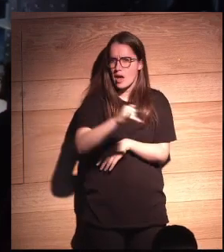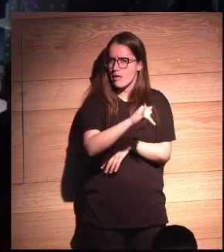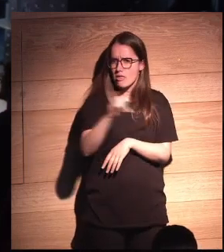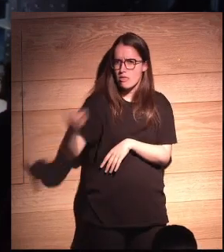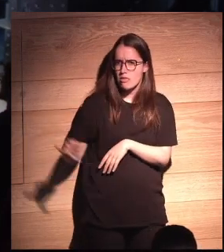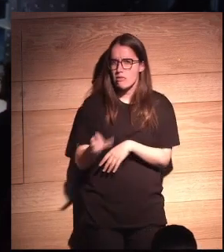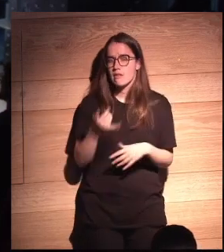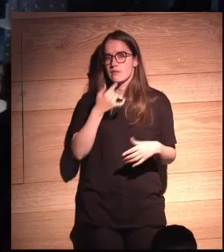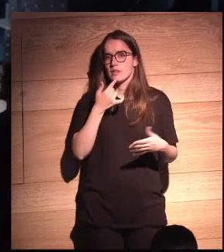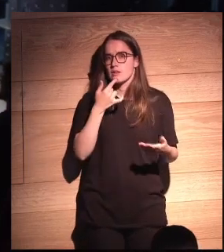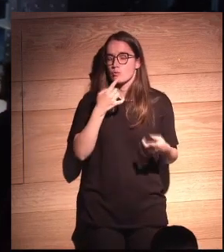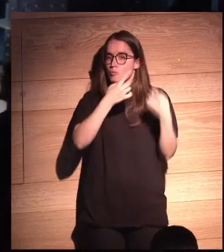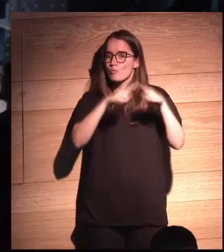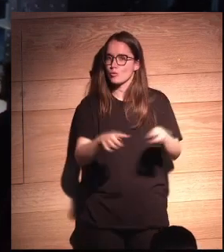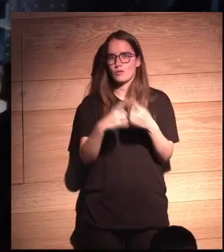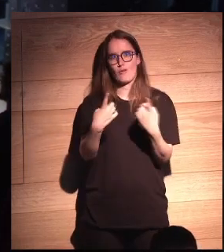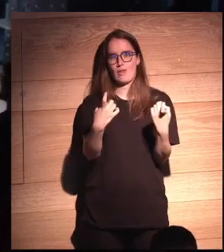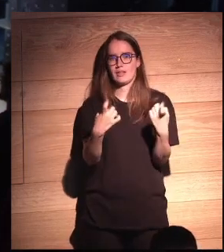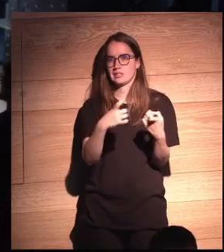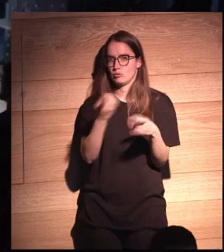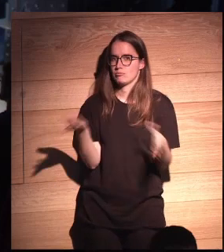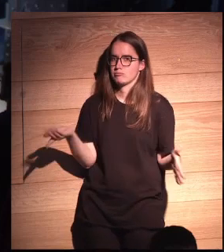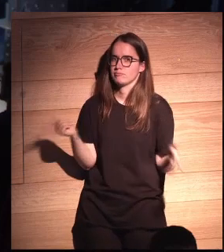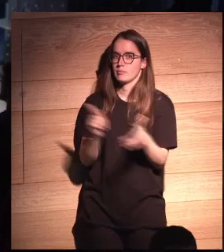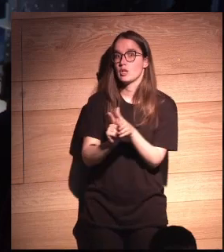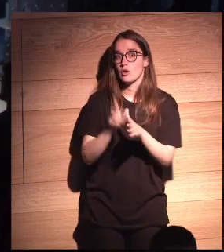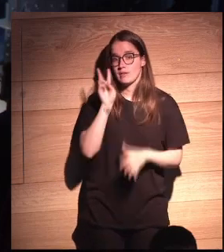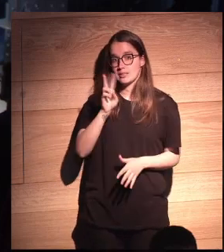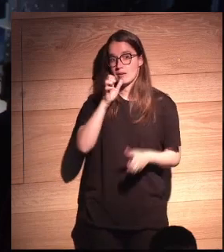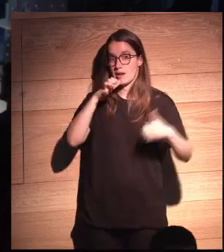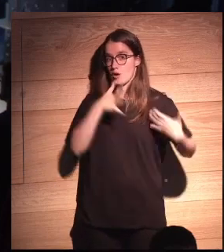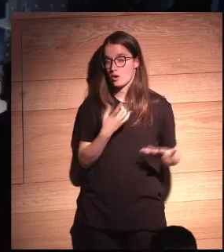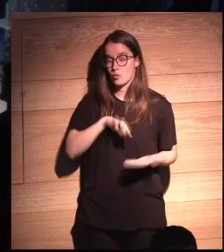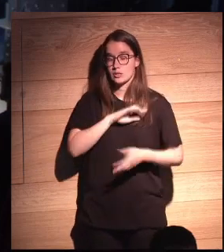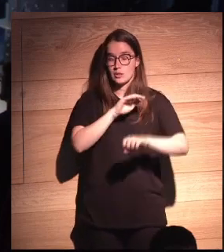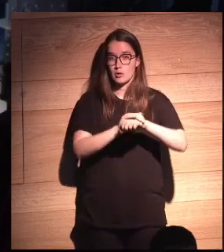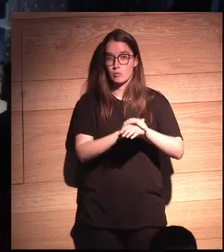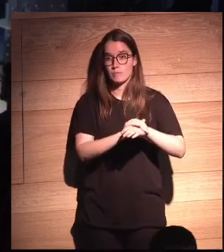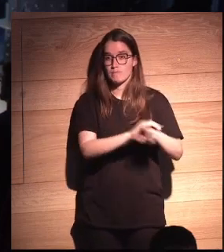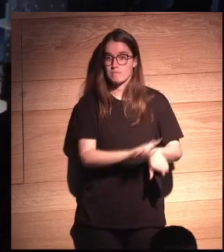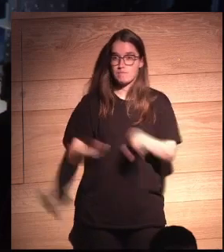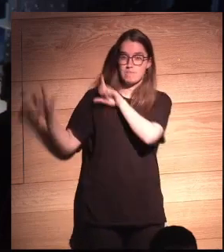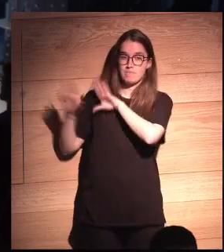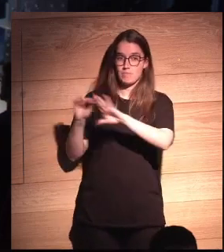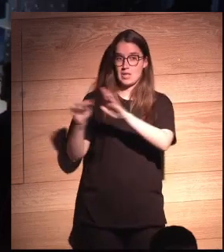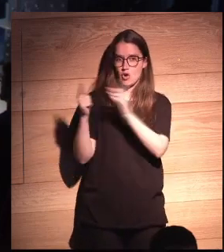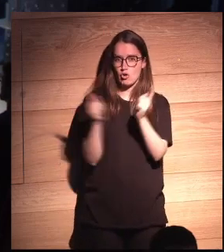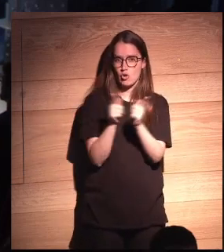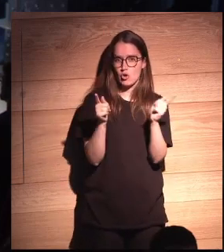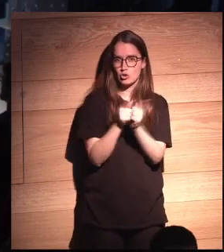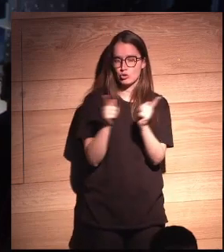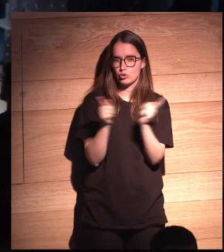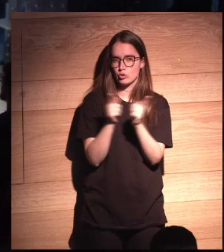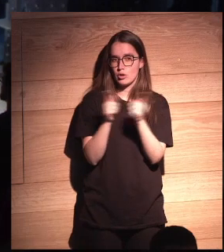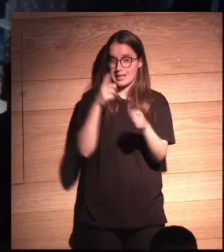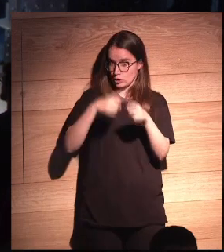demás, y decides, bueno, traer a bordo a un compositor. Y lo que van a ver ahora, que es donde nuestros amigos van a poner un pequeño track, es lo